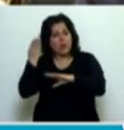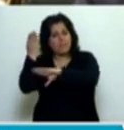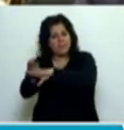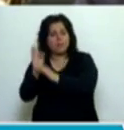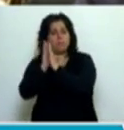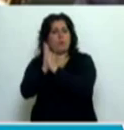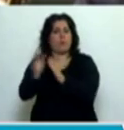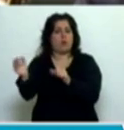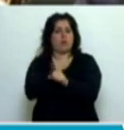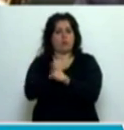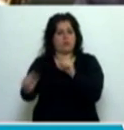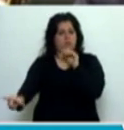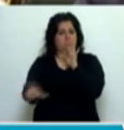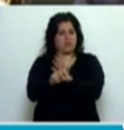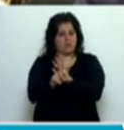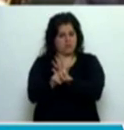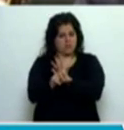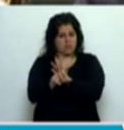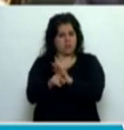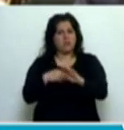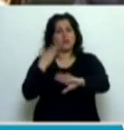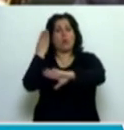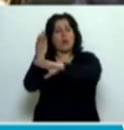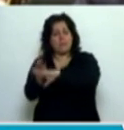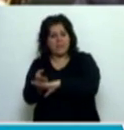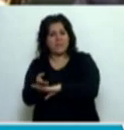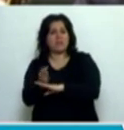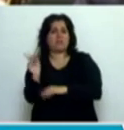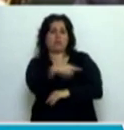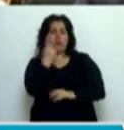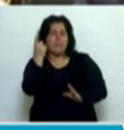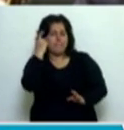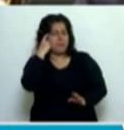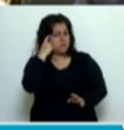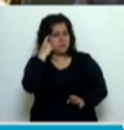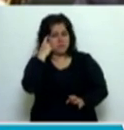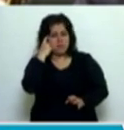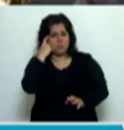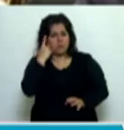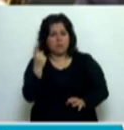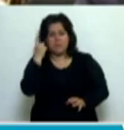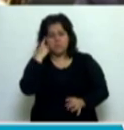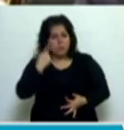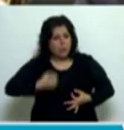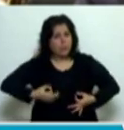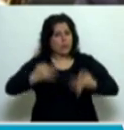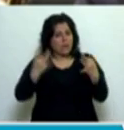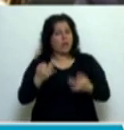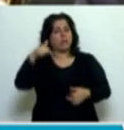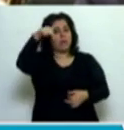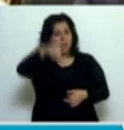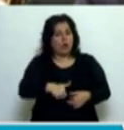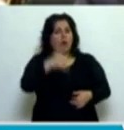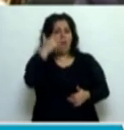aprobación de esta ley, voy a pedir que pensemos pensemos que hoy hay